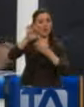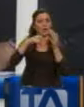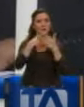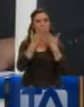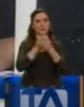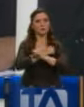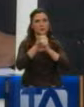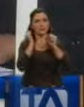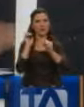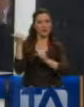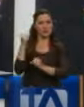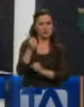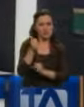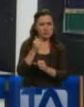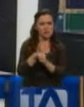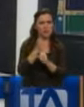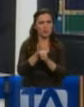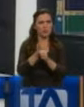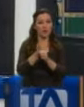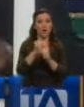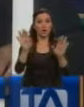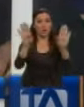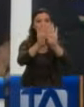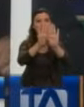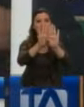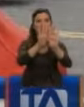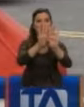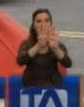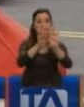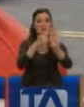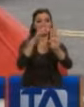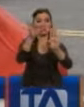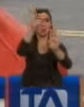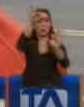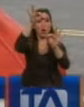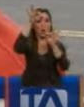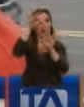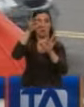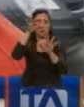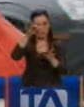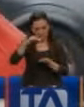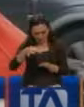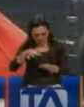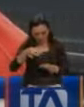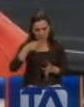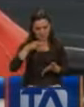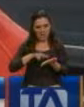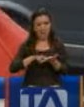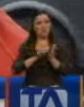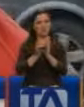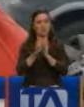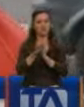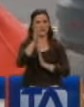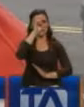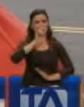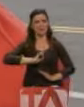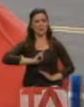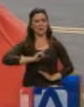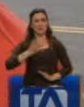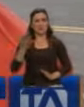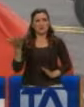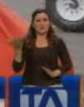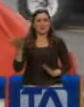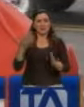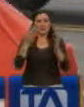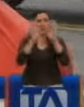trabajar. En la puerta les entregaron su carta de despido. Para nadie es digno que nos estén acá en la puerta